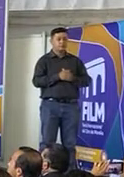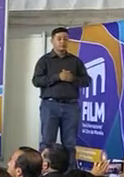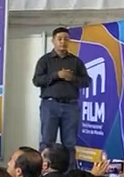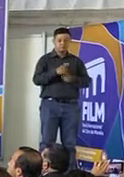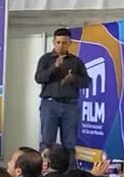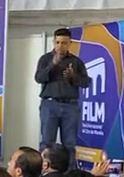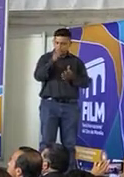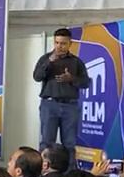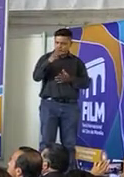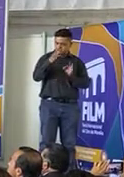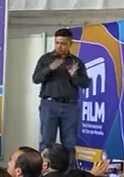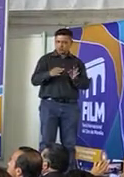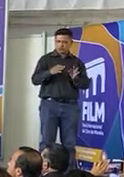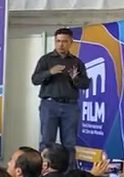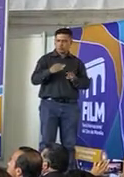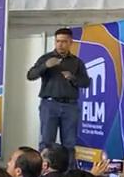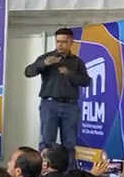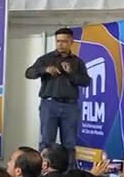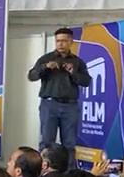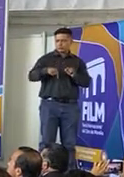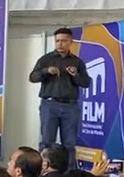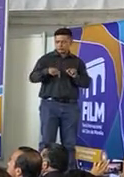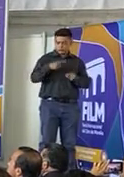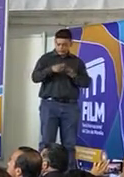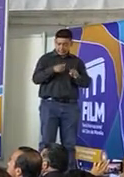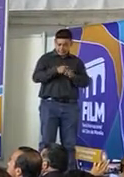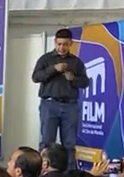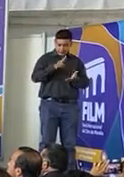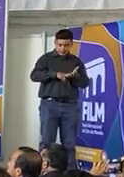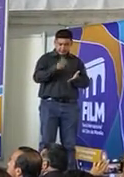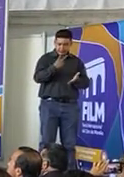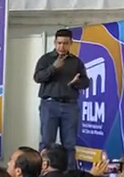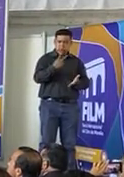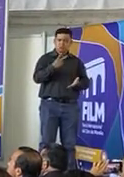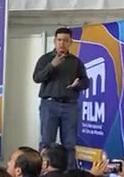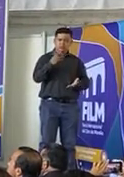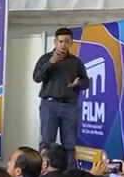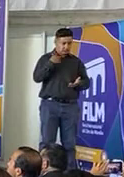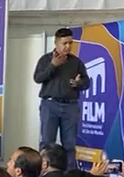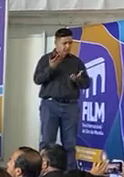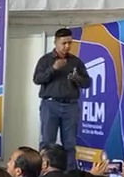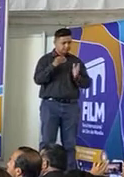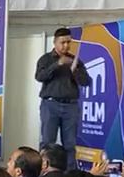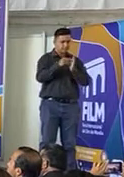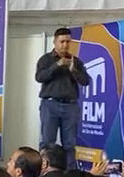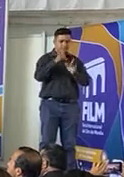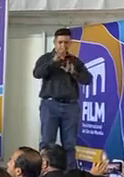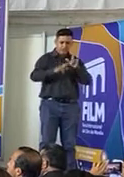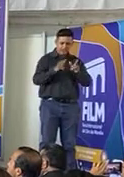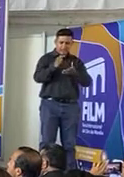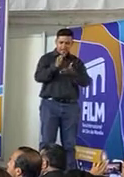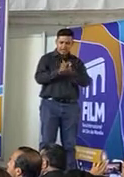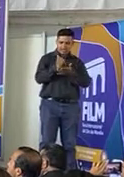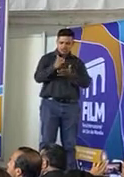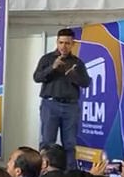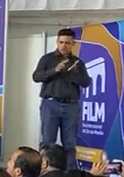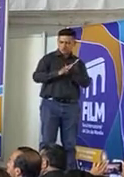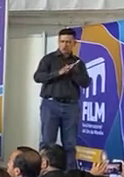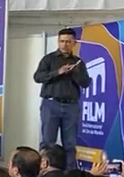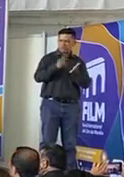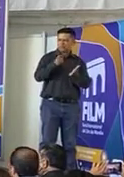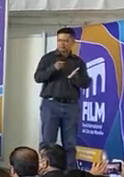este año tendremos también, y en Morelia, la Feria del Libro y la Rosa, una de las ferias